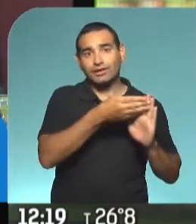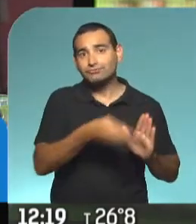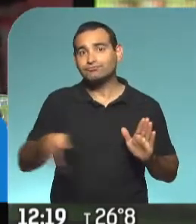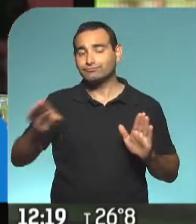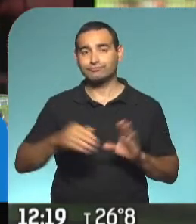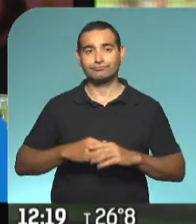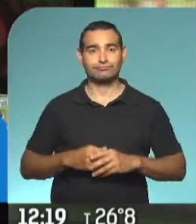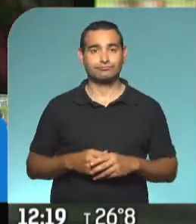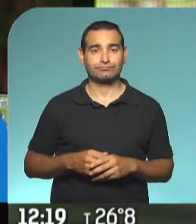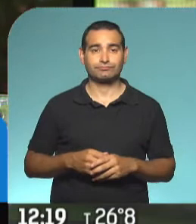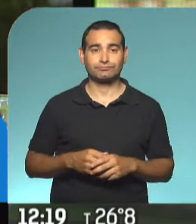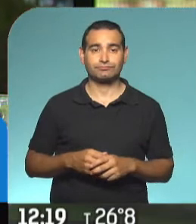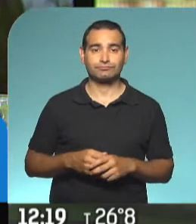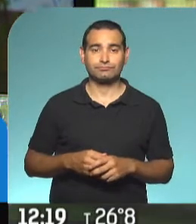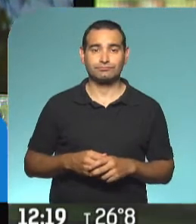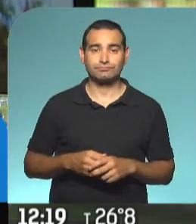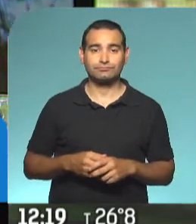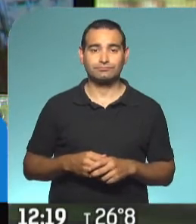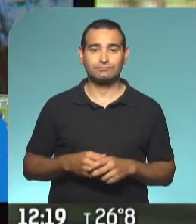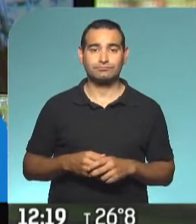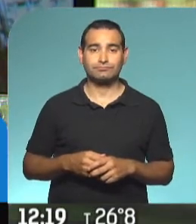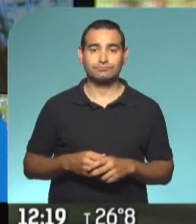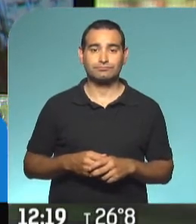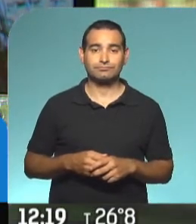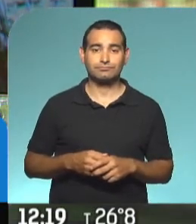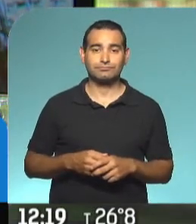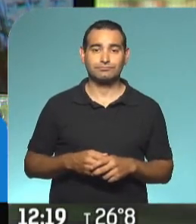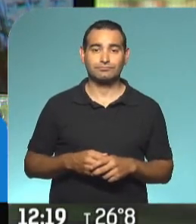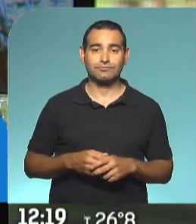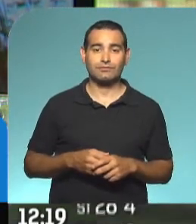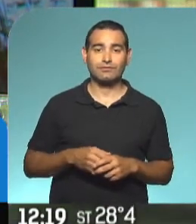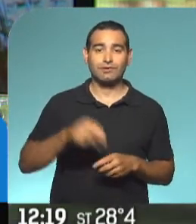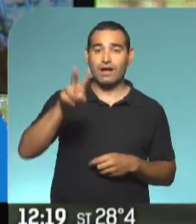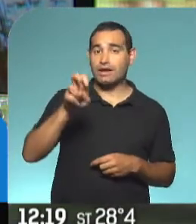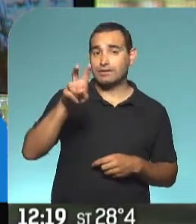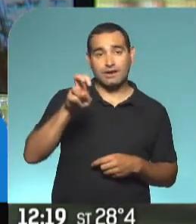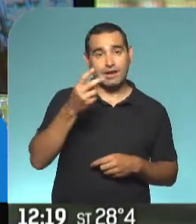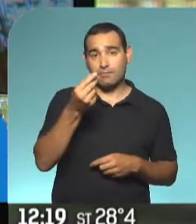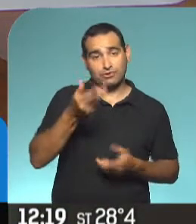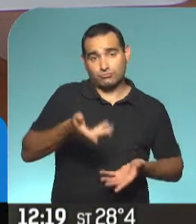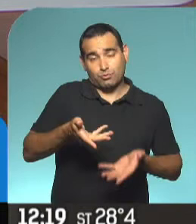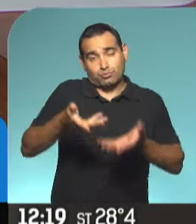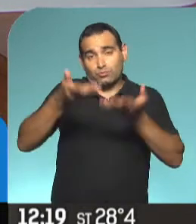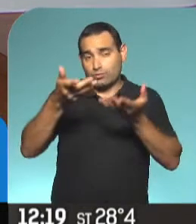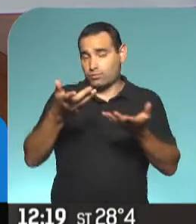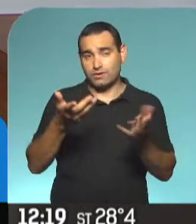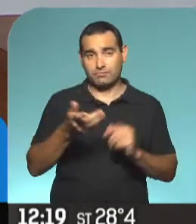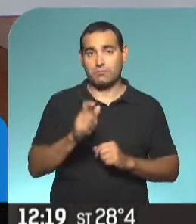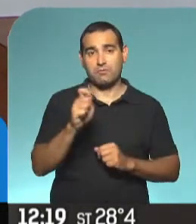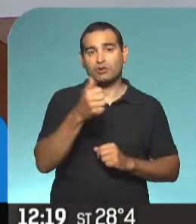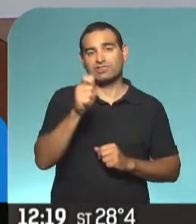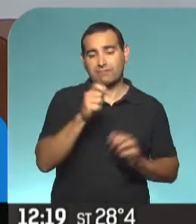se deban dar es decir lo que se aplicará en los alquileres lo que corresponda a este mes oa este semestre